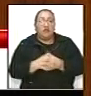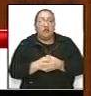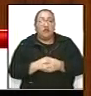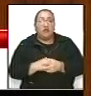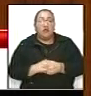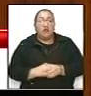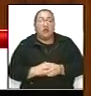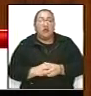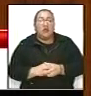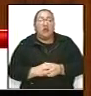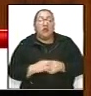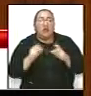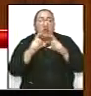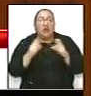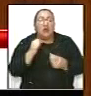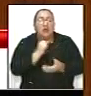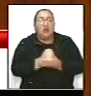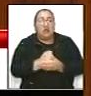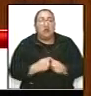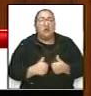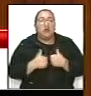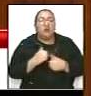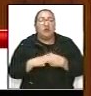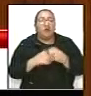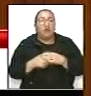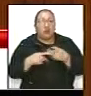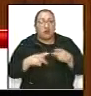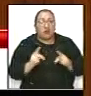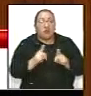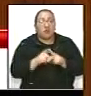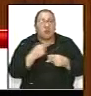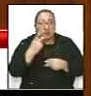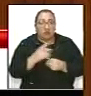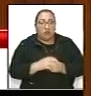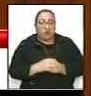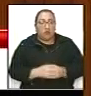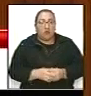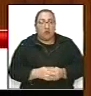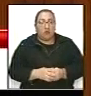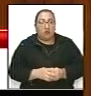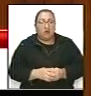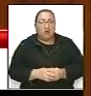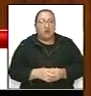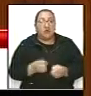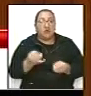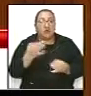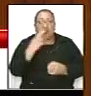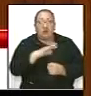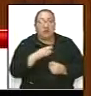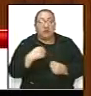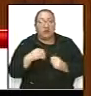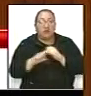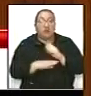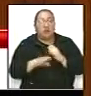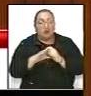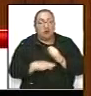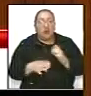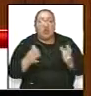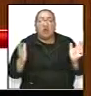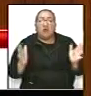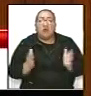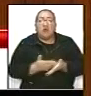ahora de certificado vivo en línea nos permite también ver ¿cuántos niños tenemos bajos de peso al